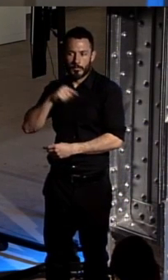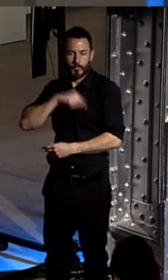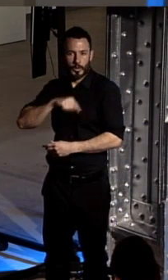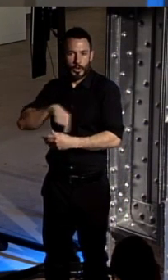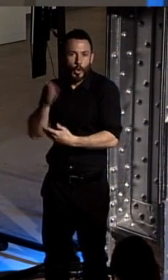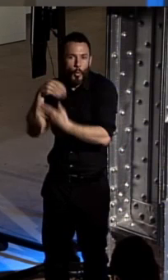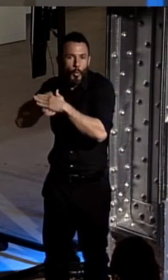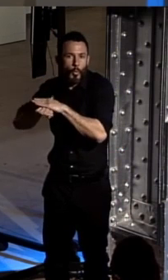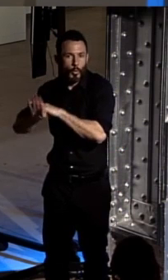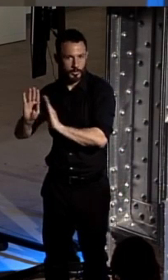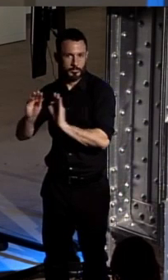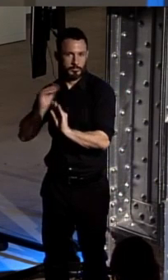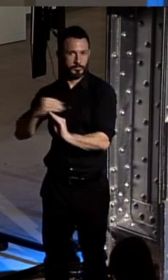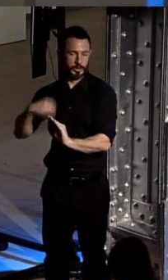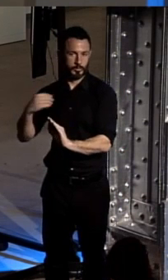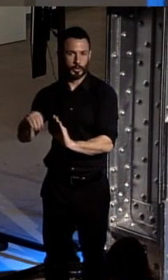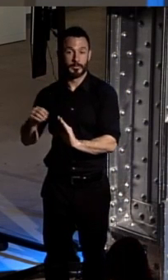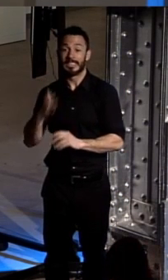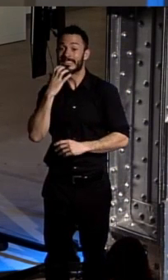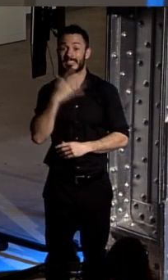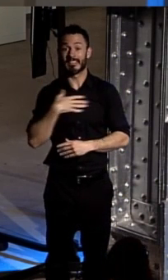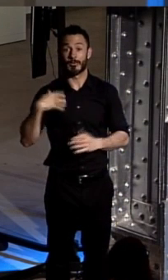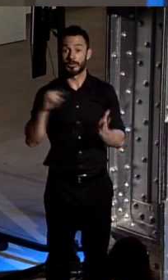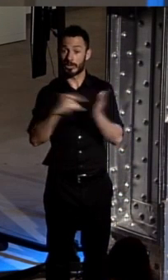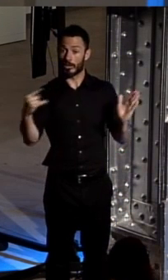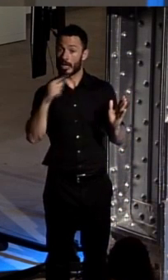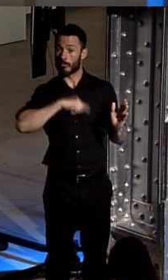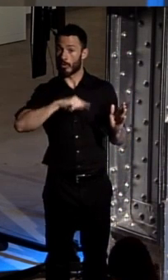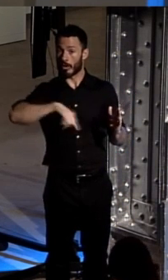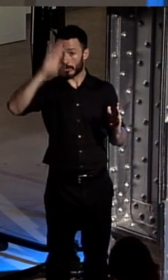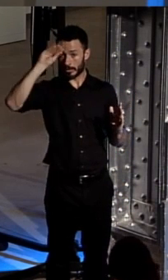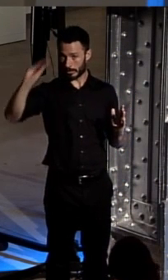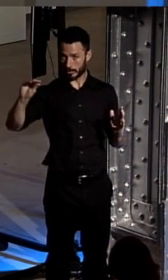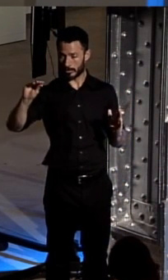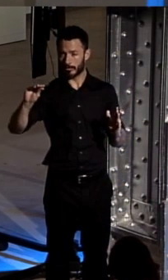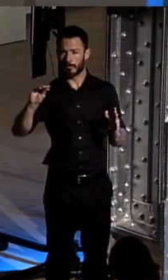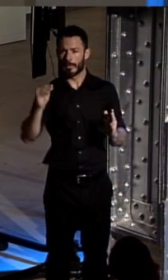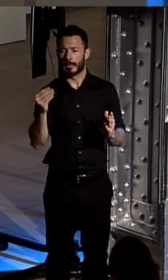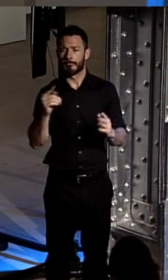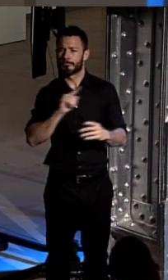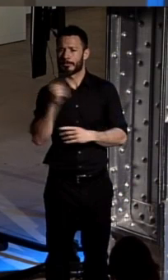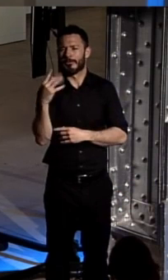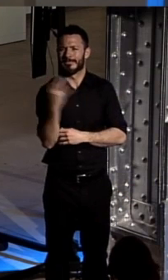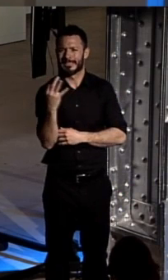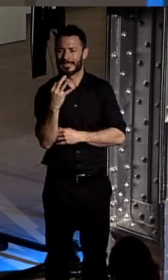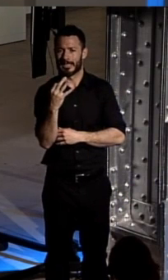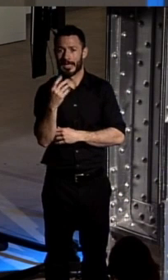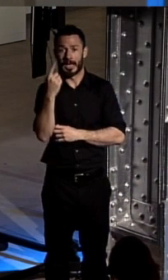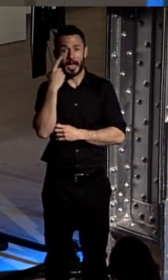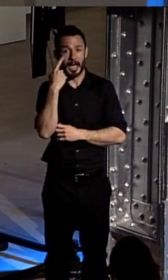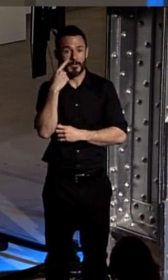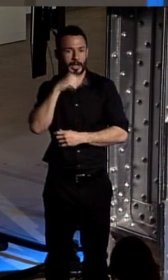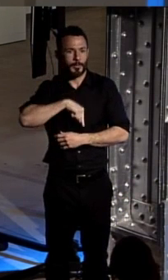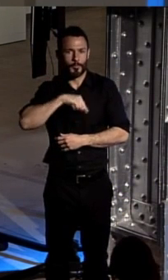ahora. Si queremos desarrollar tecnología que es emocionalmente inteligente, lo primero que tenemos que hacer es definir cuáles son